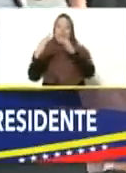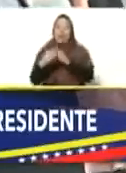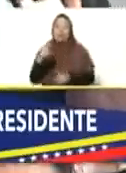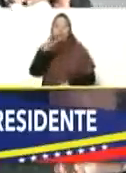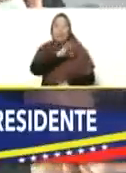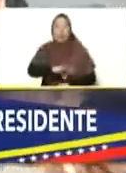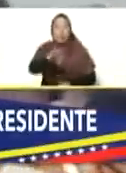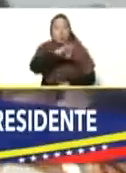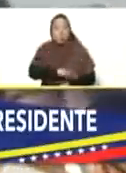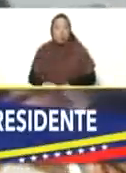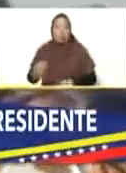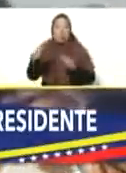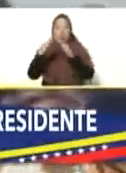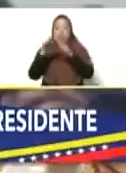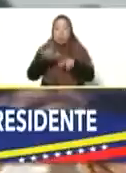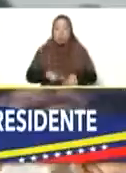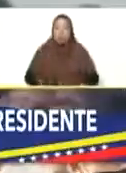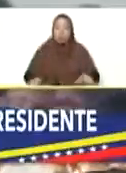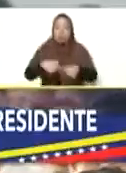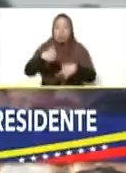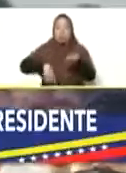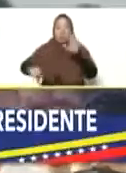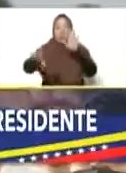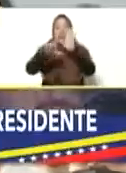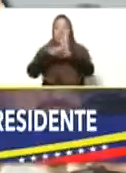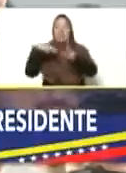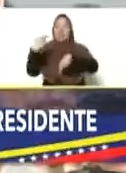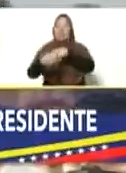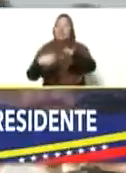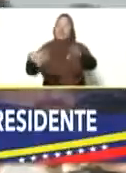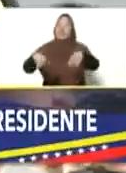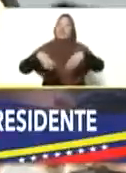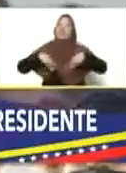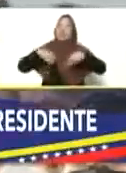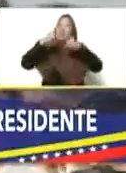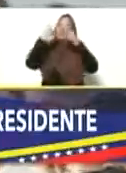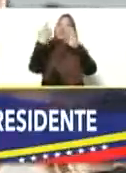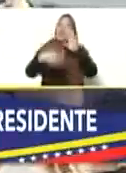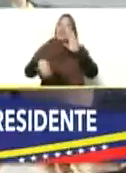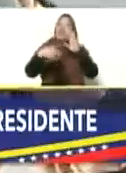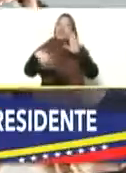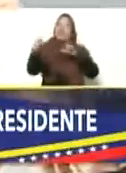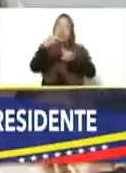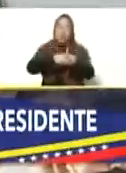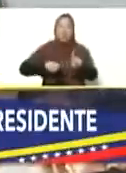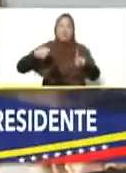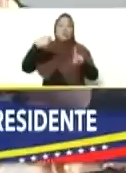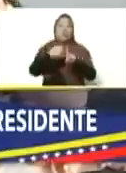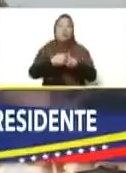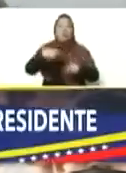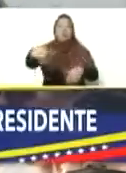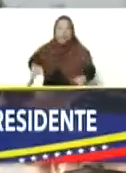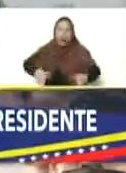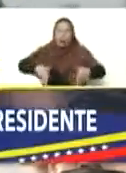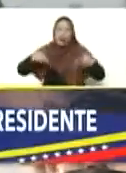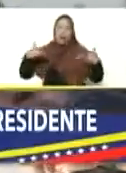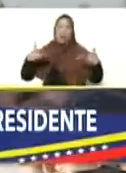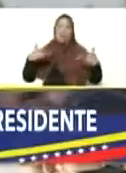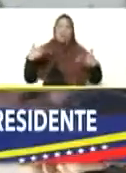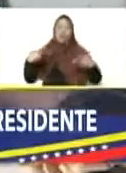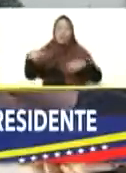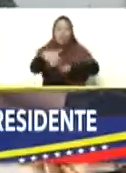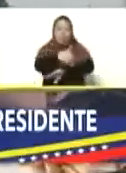la producción social del hábitat y esa ley viene a reconocer ese derecho y esa lucha que hemos ganado en la